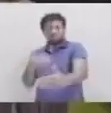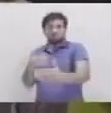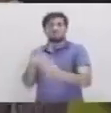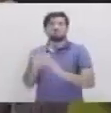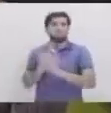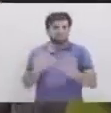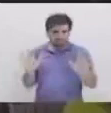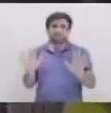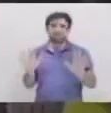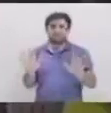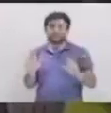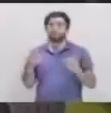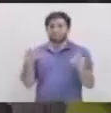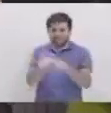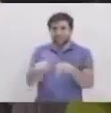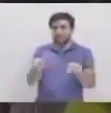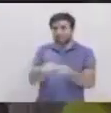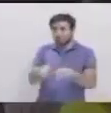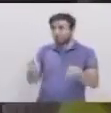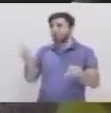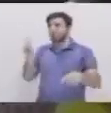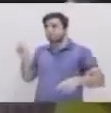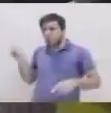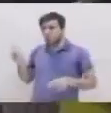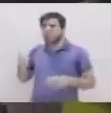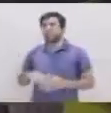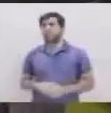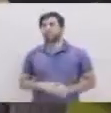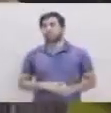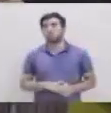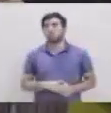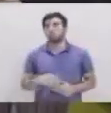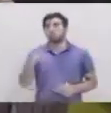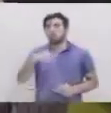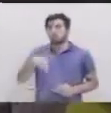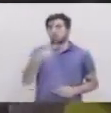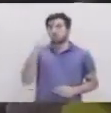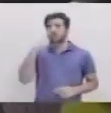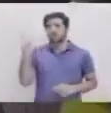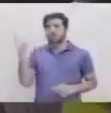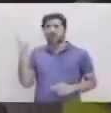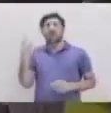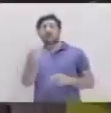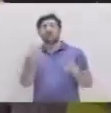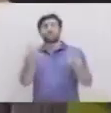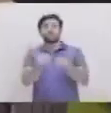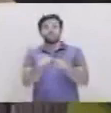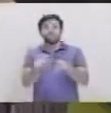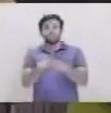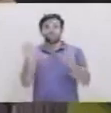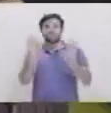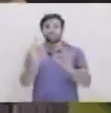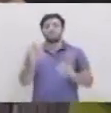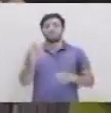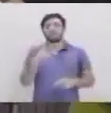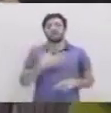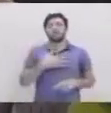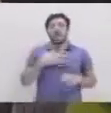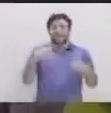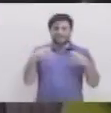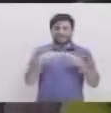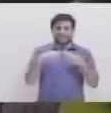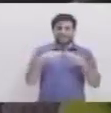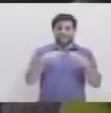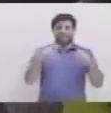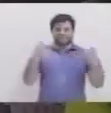queme. Entonces, este calor, esta propiedad después se definió como una energía, que nosotros podemos